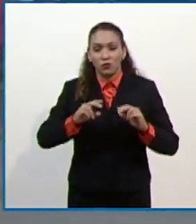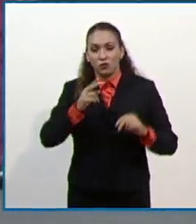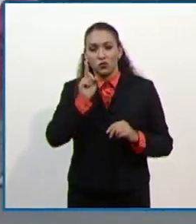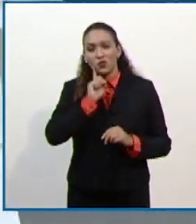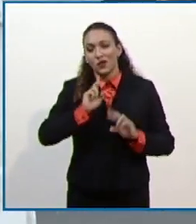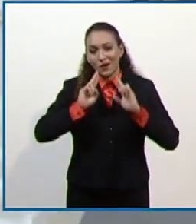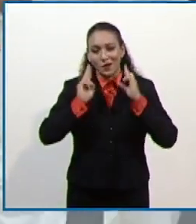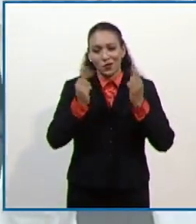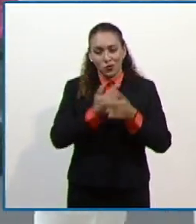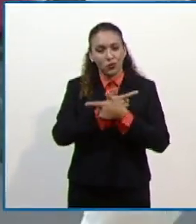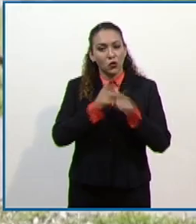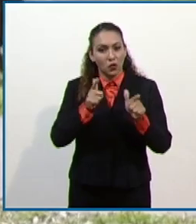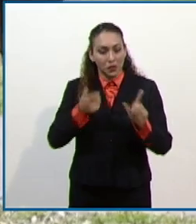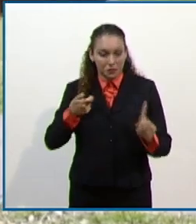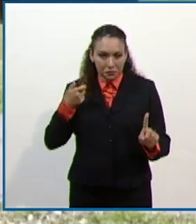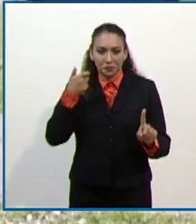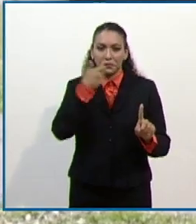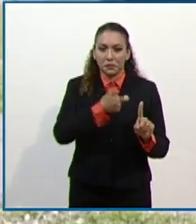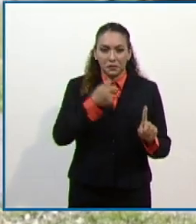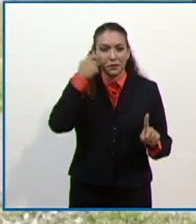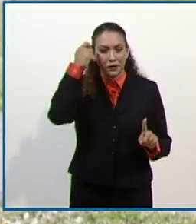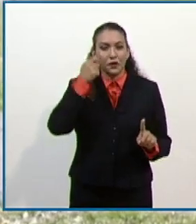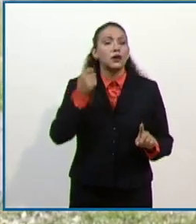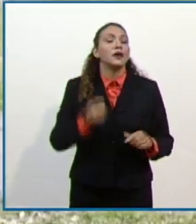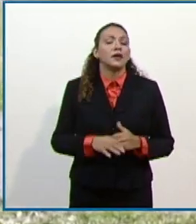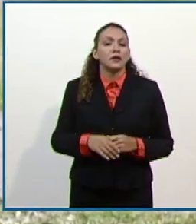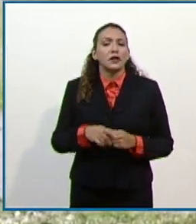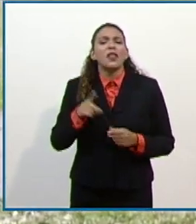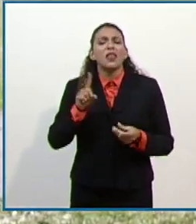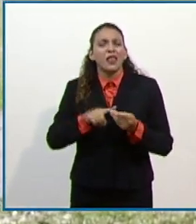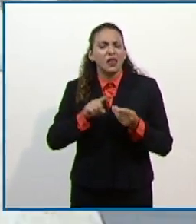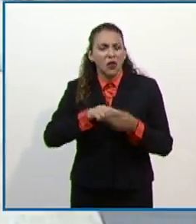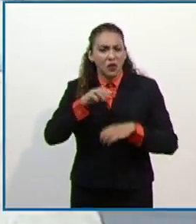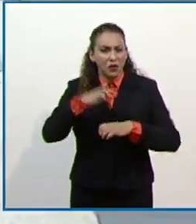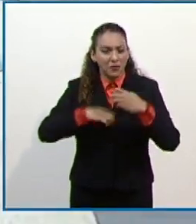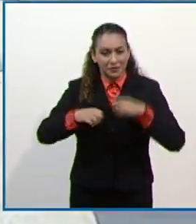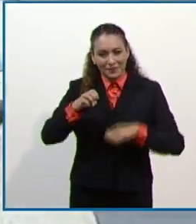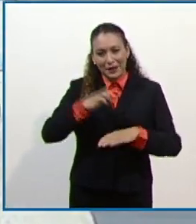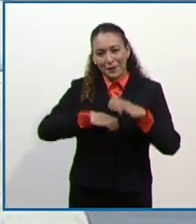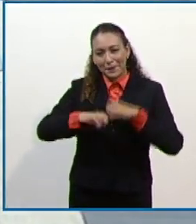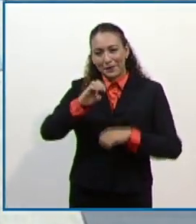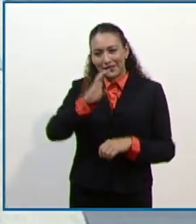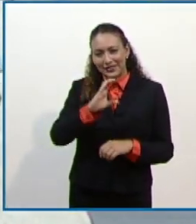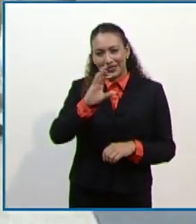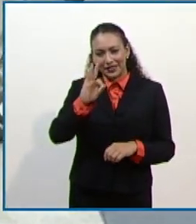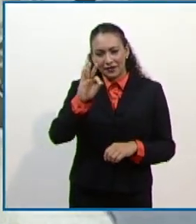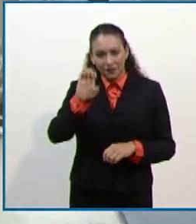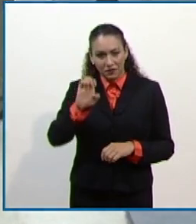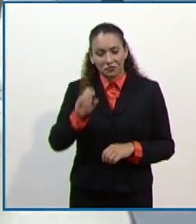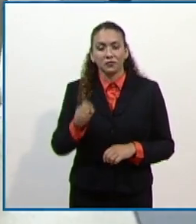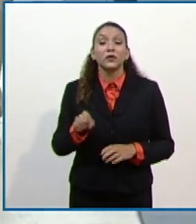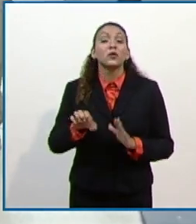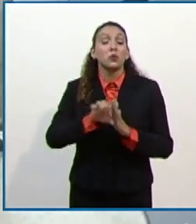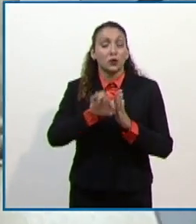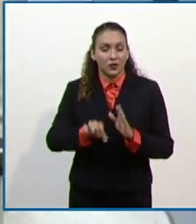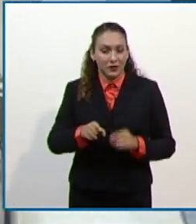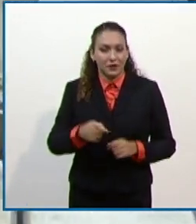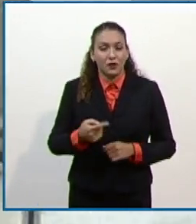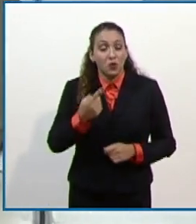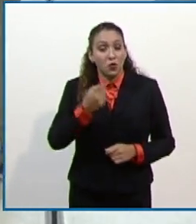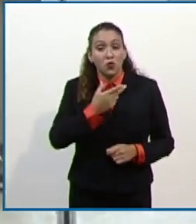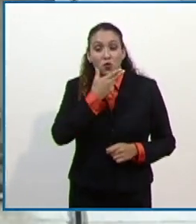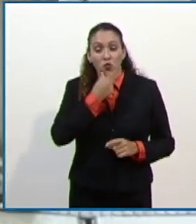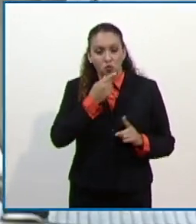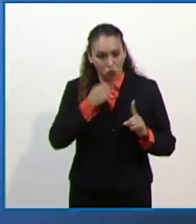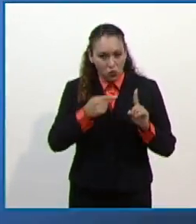expresamente conforme al contrato colectivo de trabajo. Este criterio se desprende de uno fijado por la segunda sala, que declaró inconstitucional